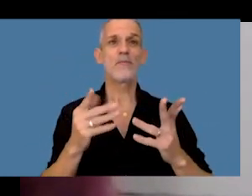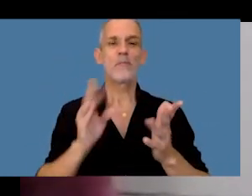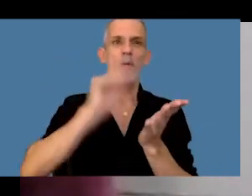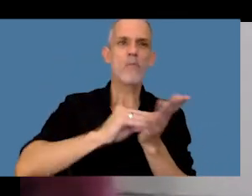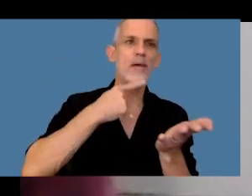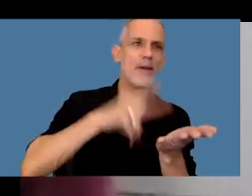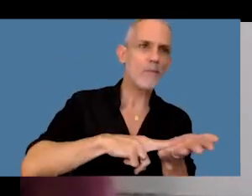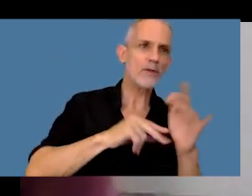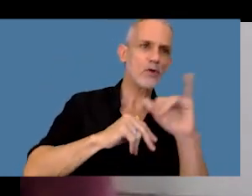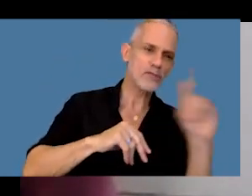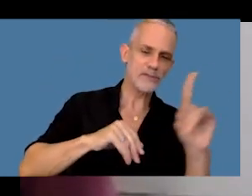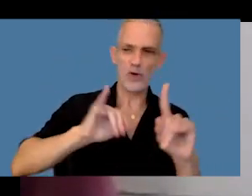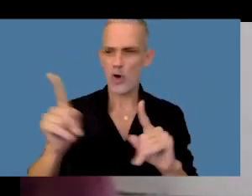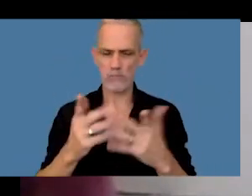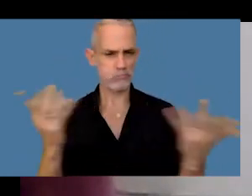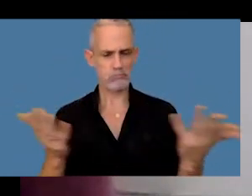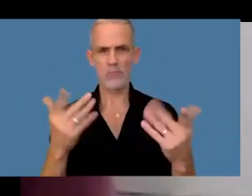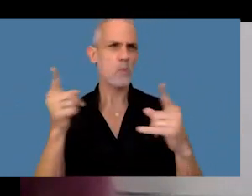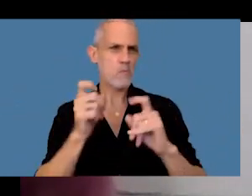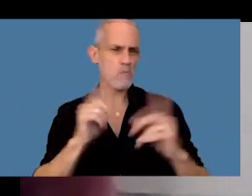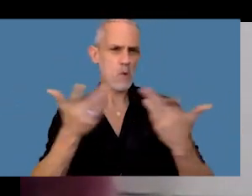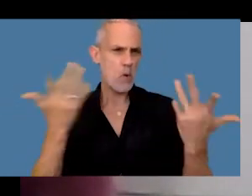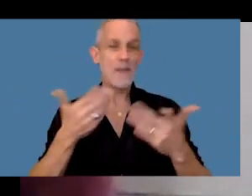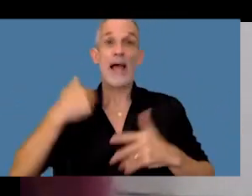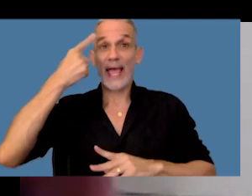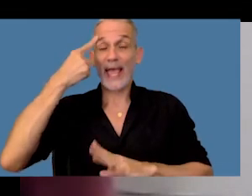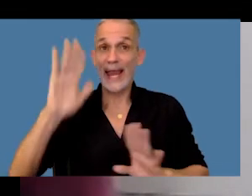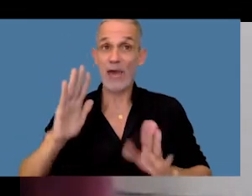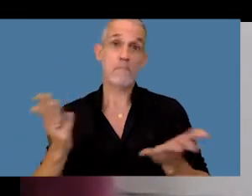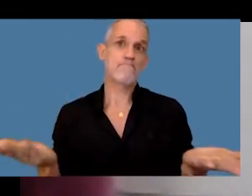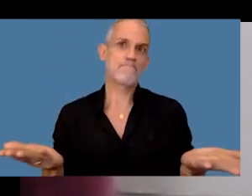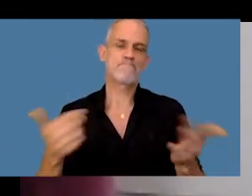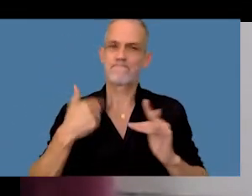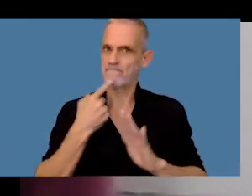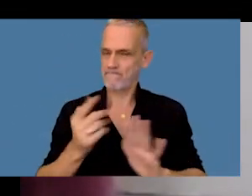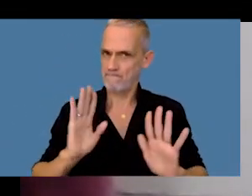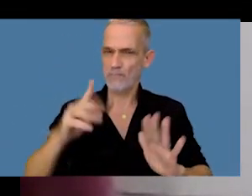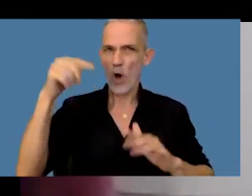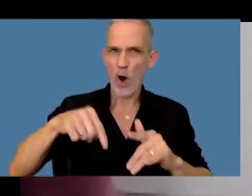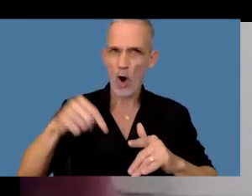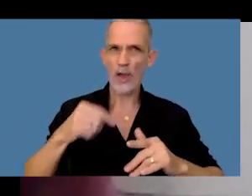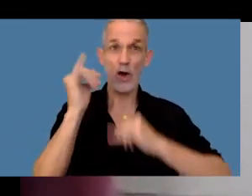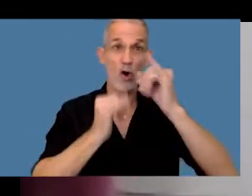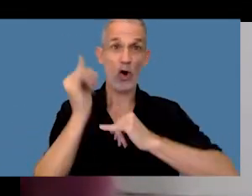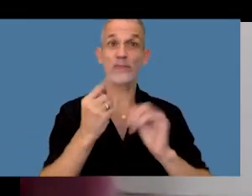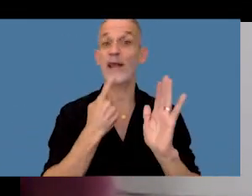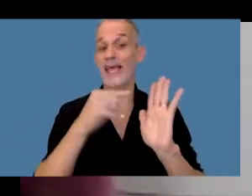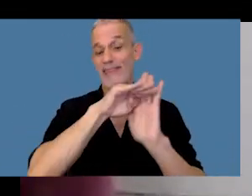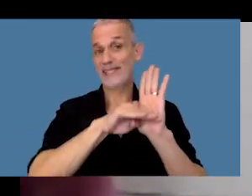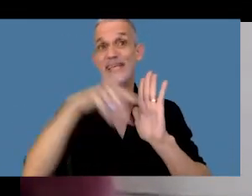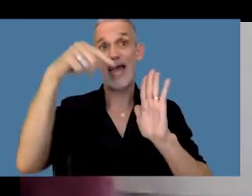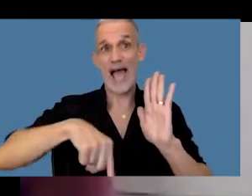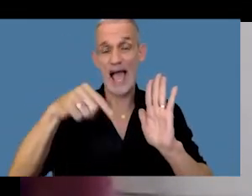en el otro. Creo que no pueden haber problemas, creo, pero yo te tengo que hoy plasmar lo que dice en este momento